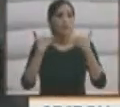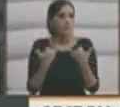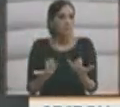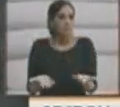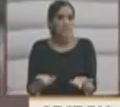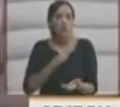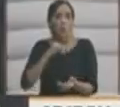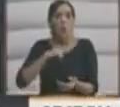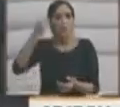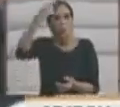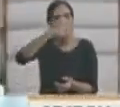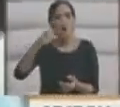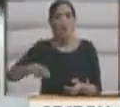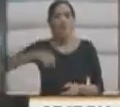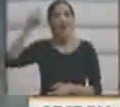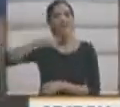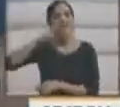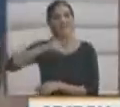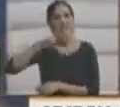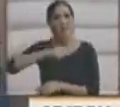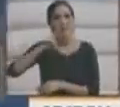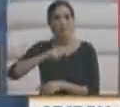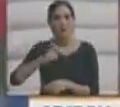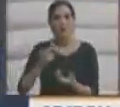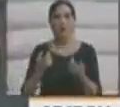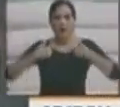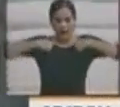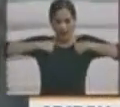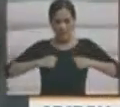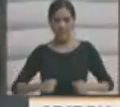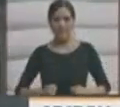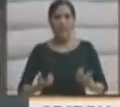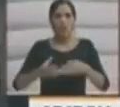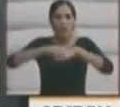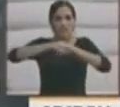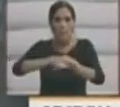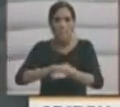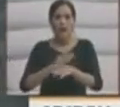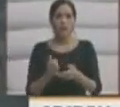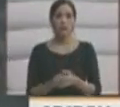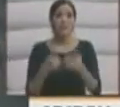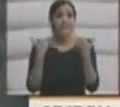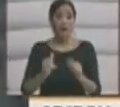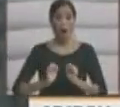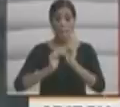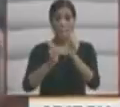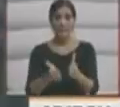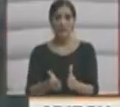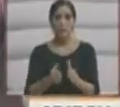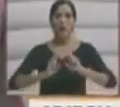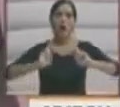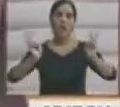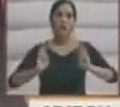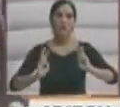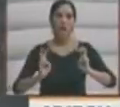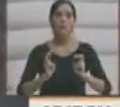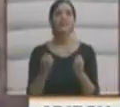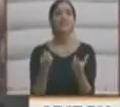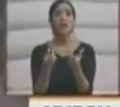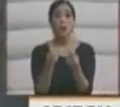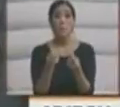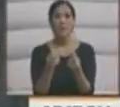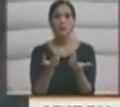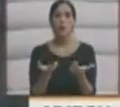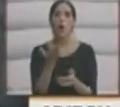nuestro pueblo está necesitando el vestido, el calzado, ya empezamos a ejecutar el tema de los precios con los alimentos,